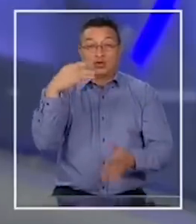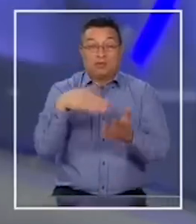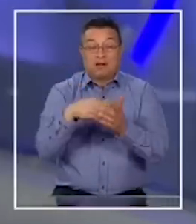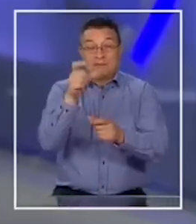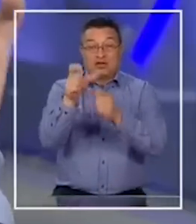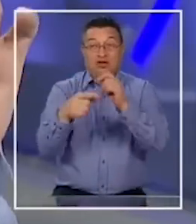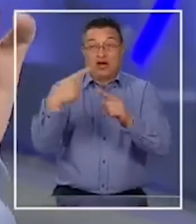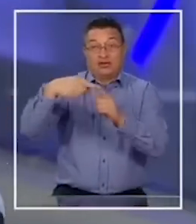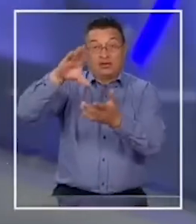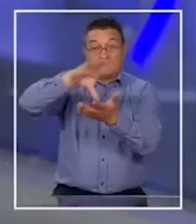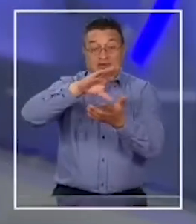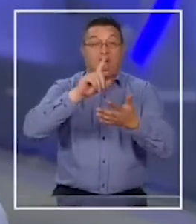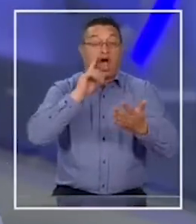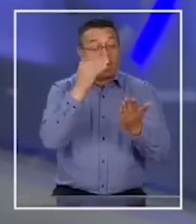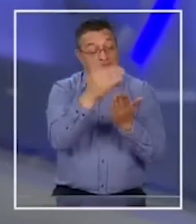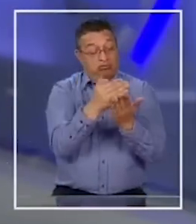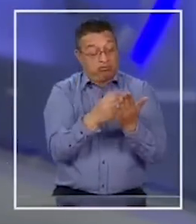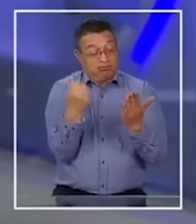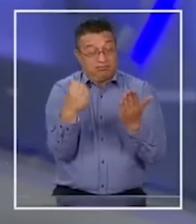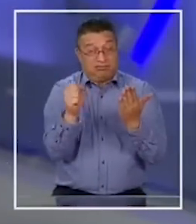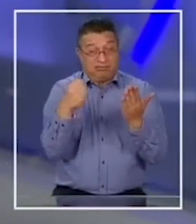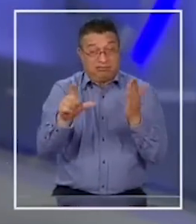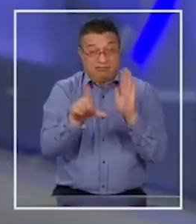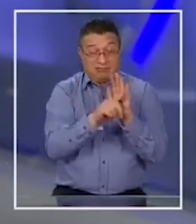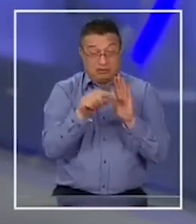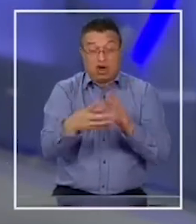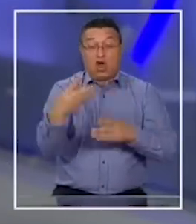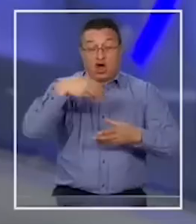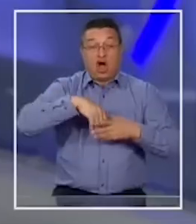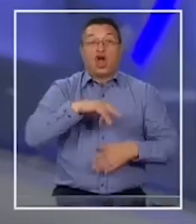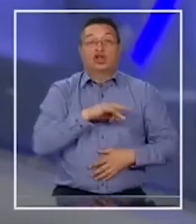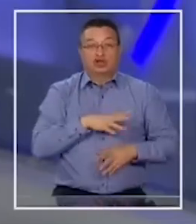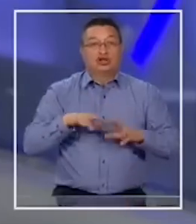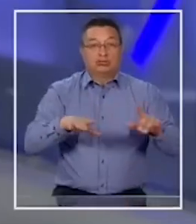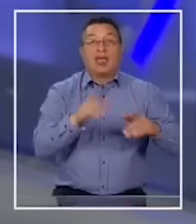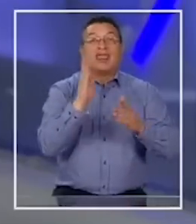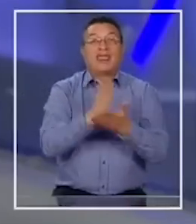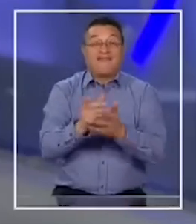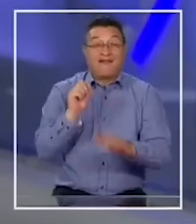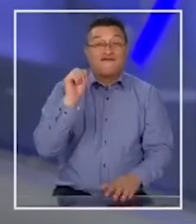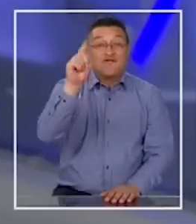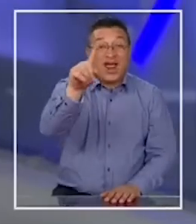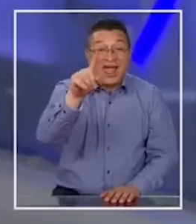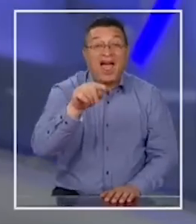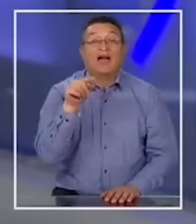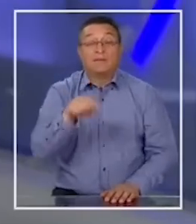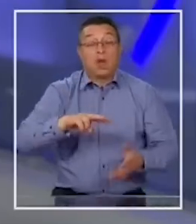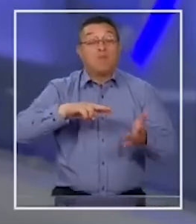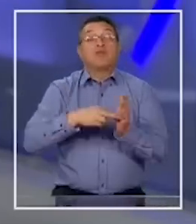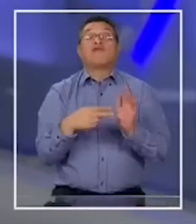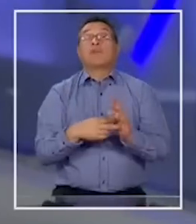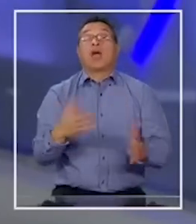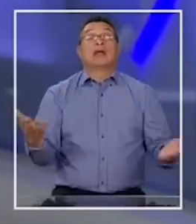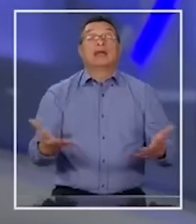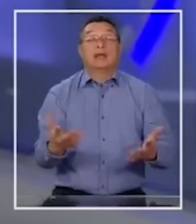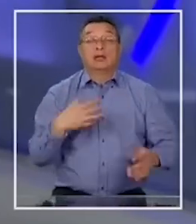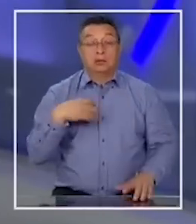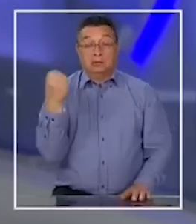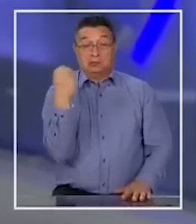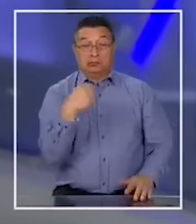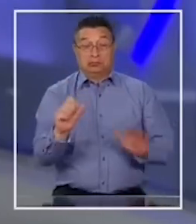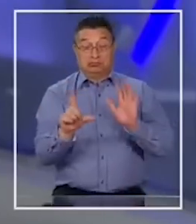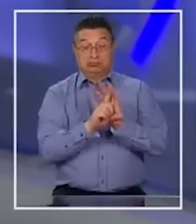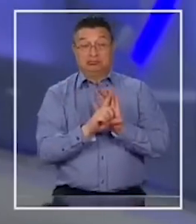extranjeras que finalmente o faltas a la ley que están dentro de nuestro país y que tenerse o deportadas el drama que tenemos hoy día es que el delincuente